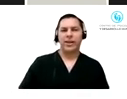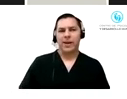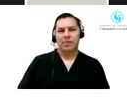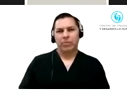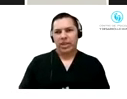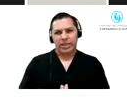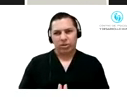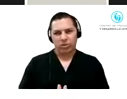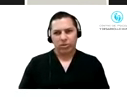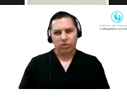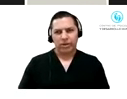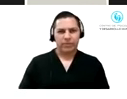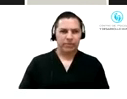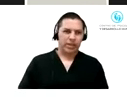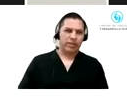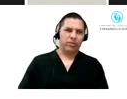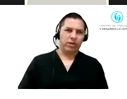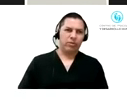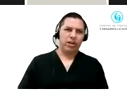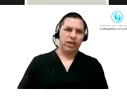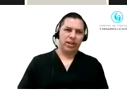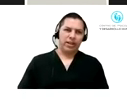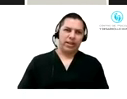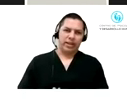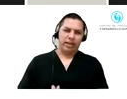lo es, sin duda alguna, ¿verdad?